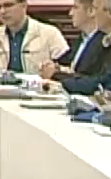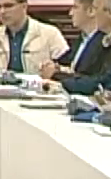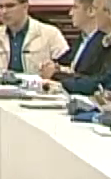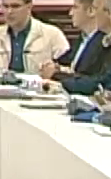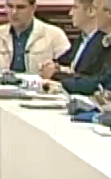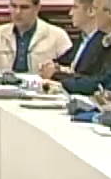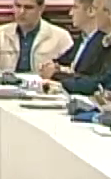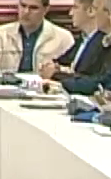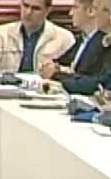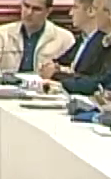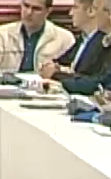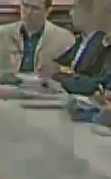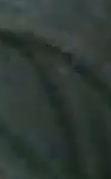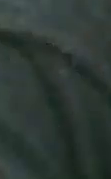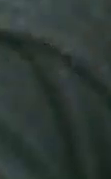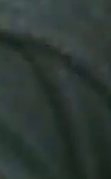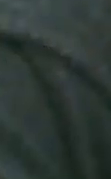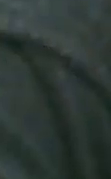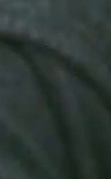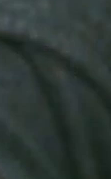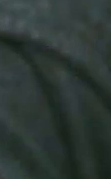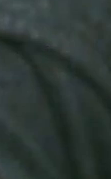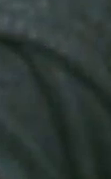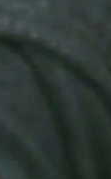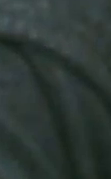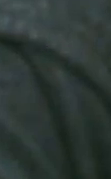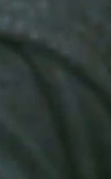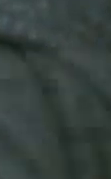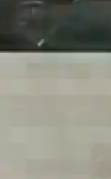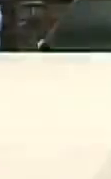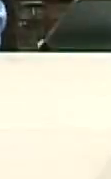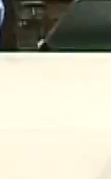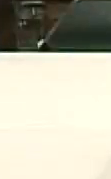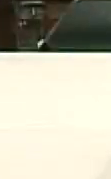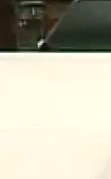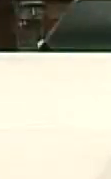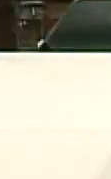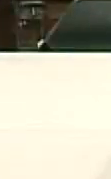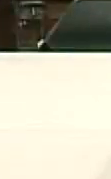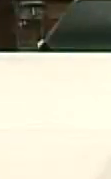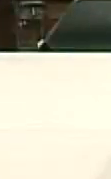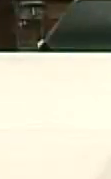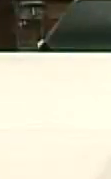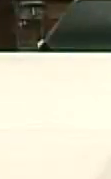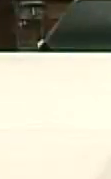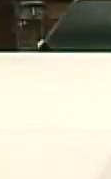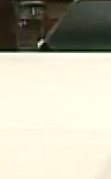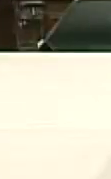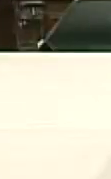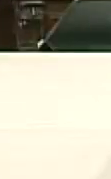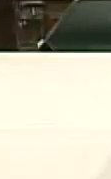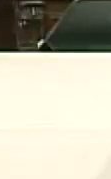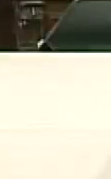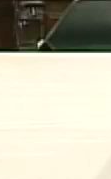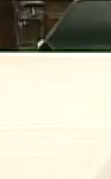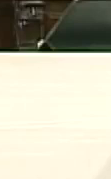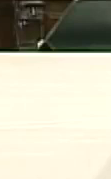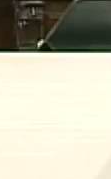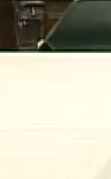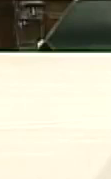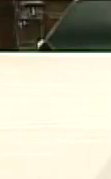Claro, pero la parroquia es muy grande, la parroquia de Recreo es Sabana Grande, etcétera, es casi Bellomonte. Con